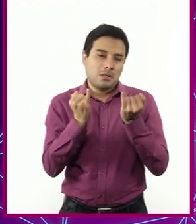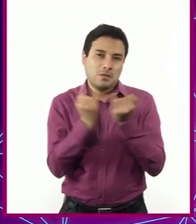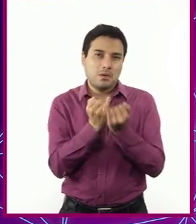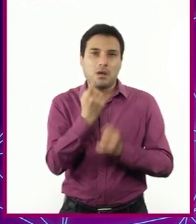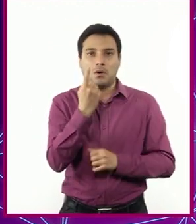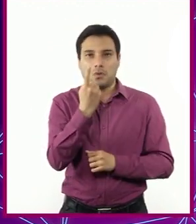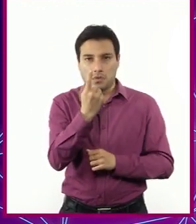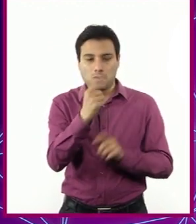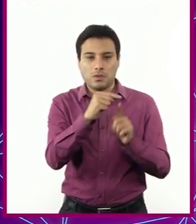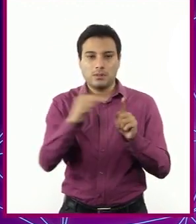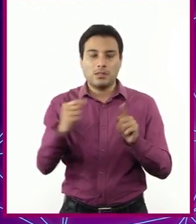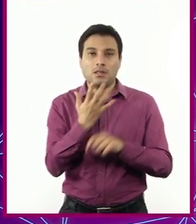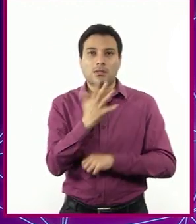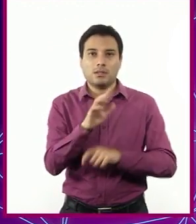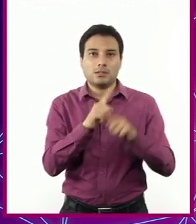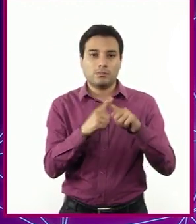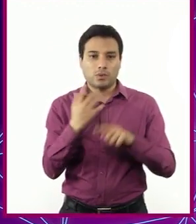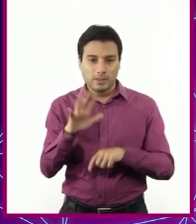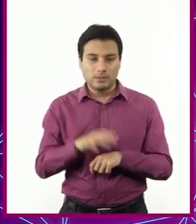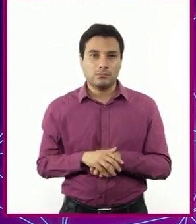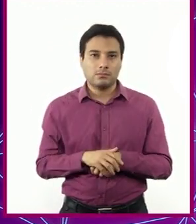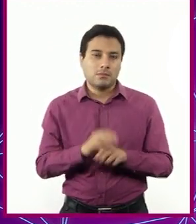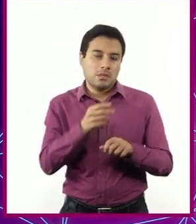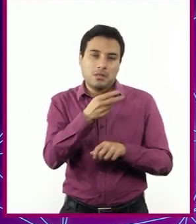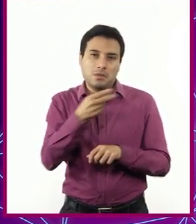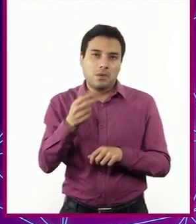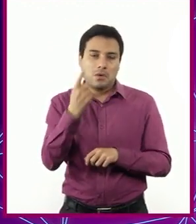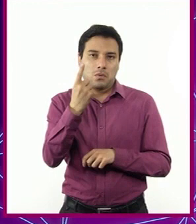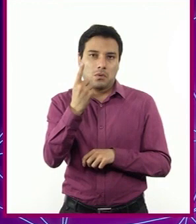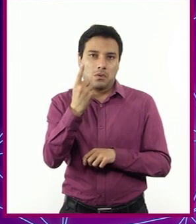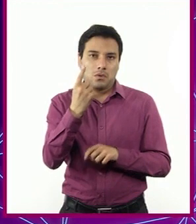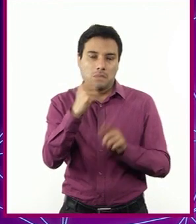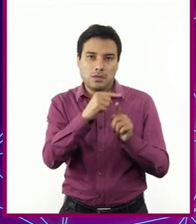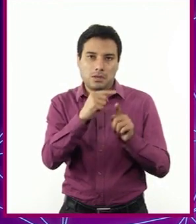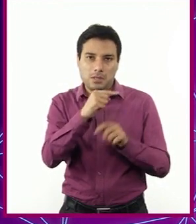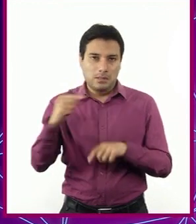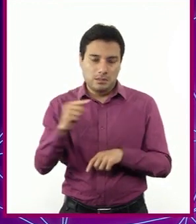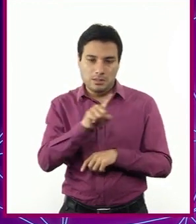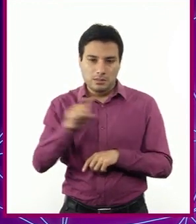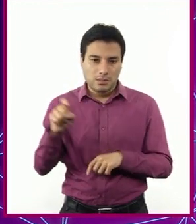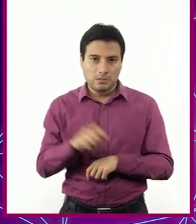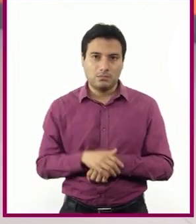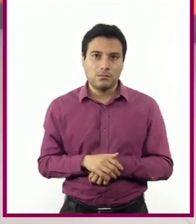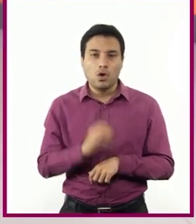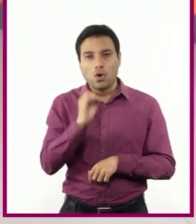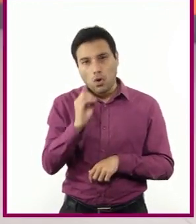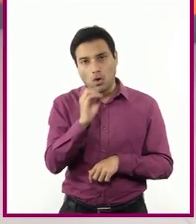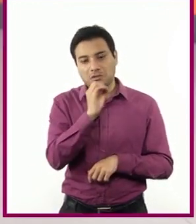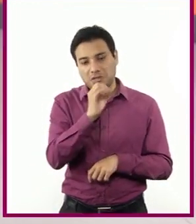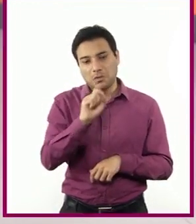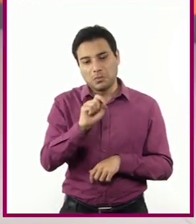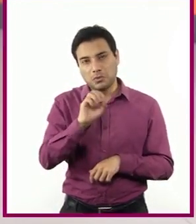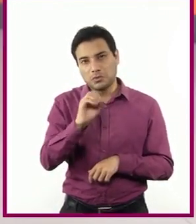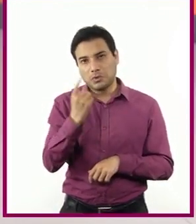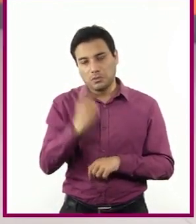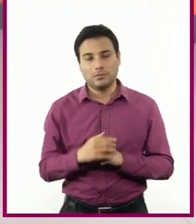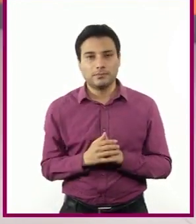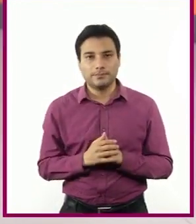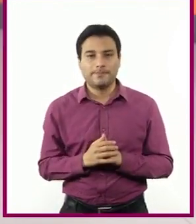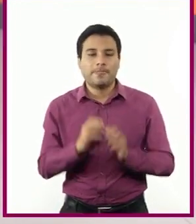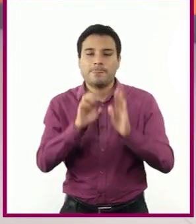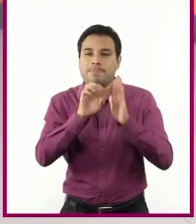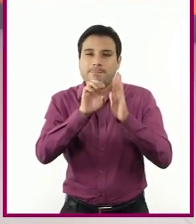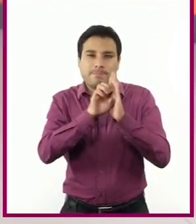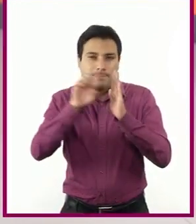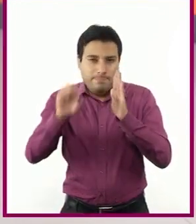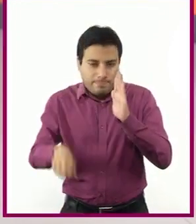es igual a 1 entre 100, o lo que es igual a un centésimo. Y si tuviéramos 5